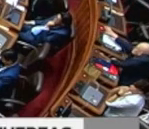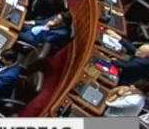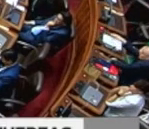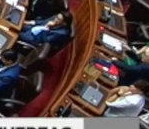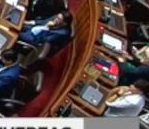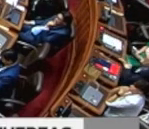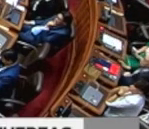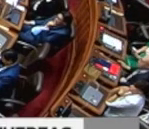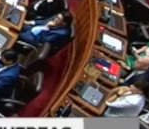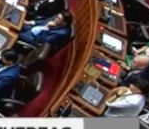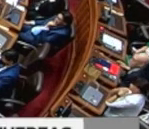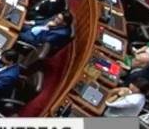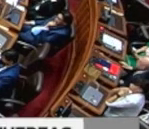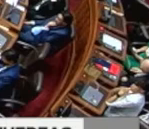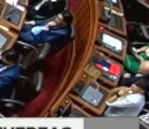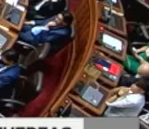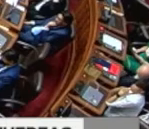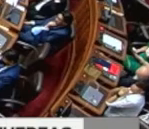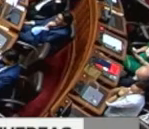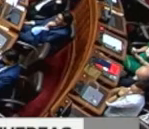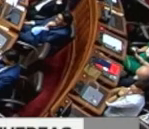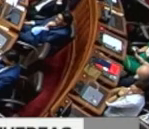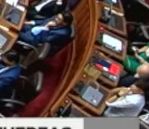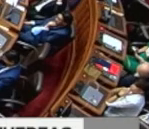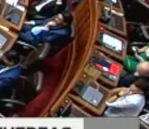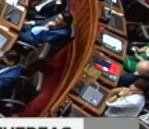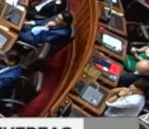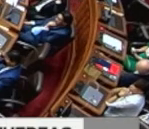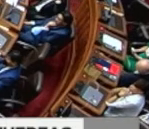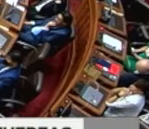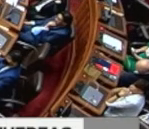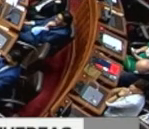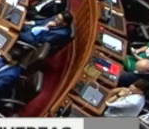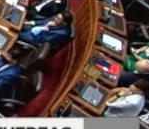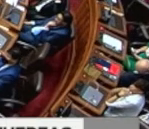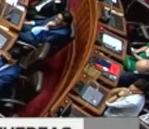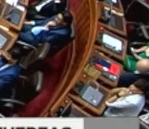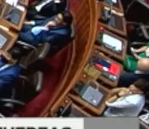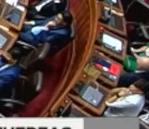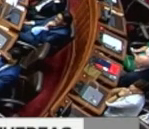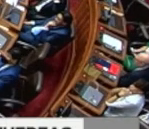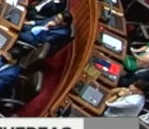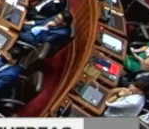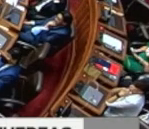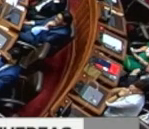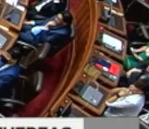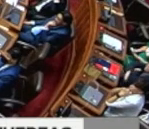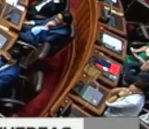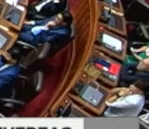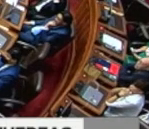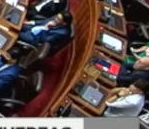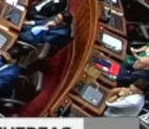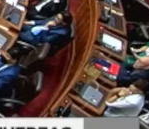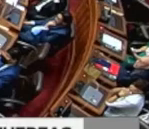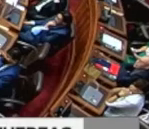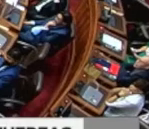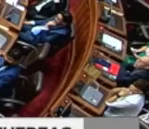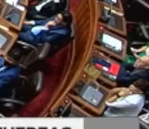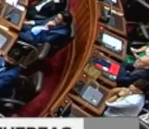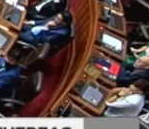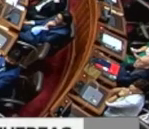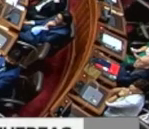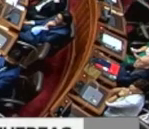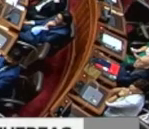Señor presidente, solamente 30 segundos para informarle a la delegación nacional que